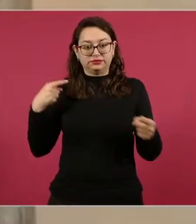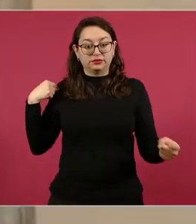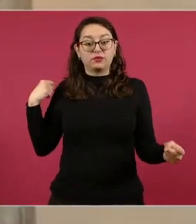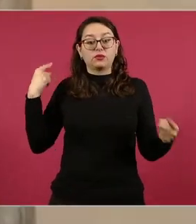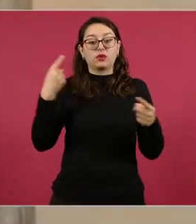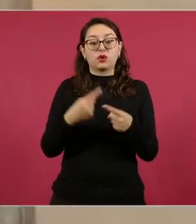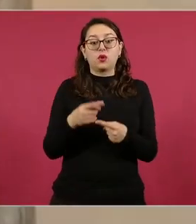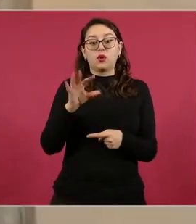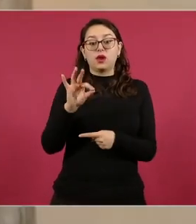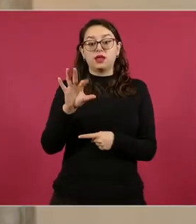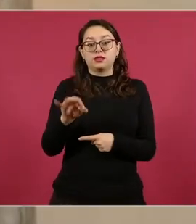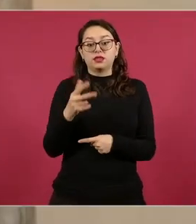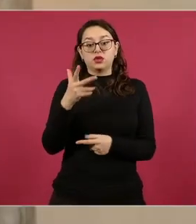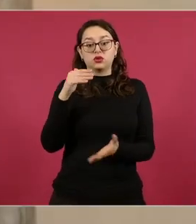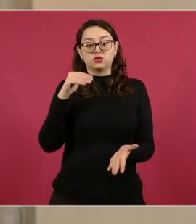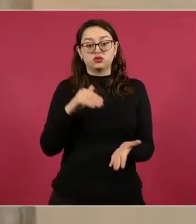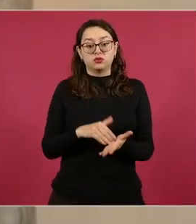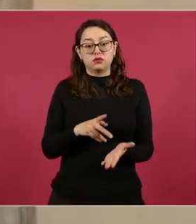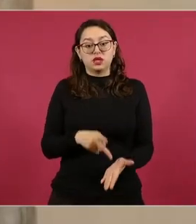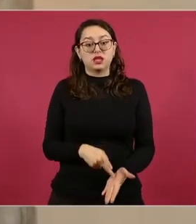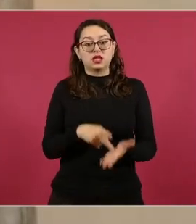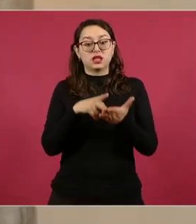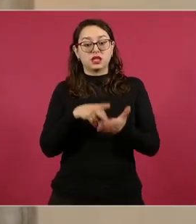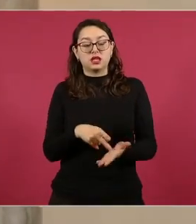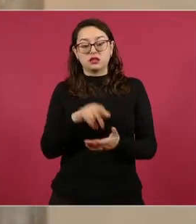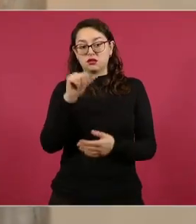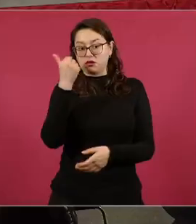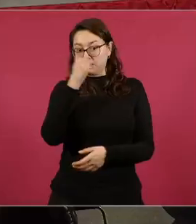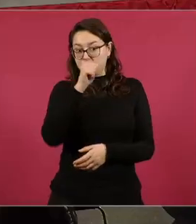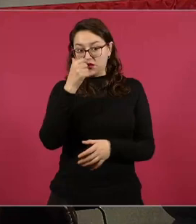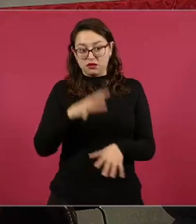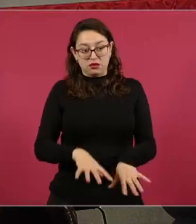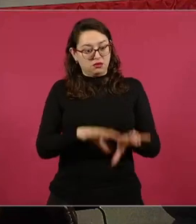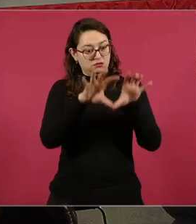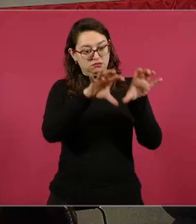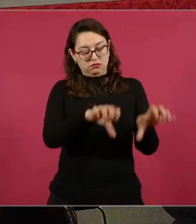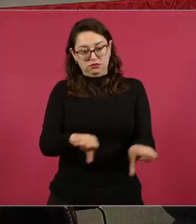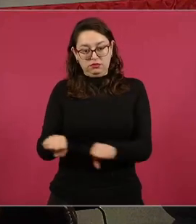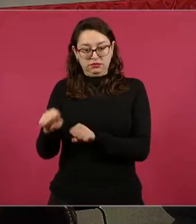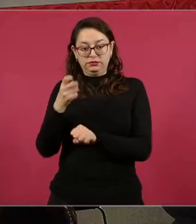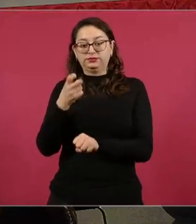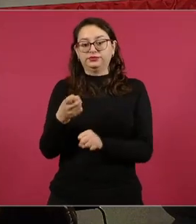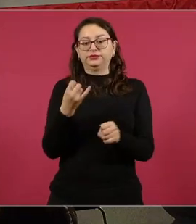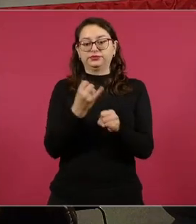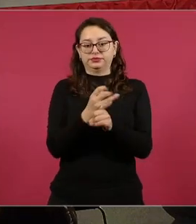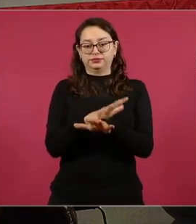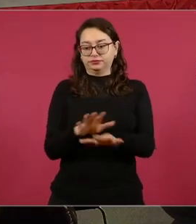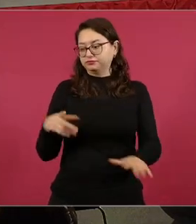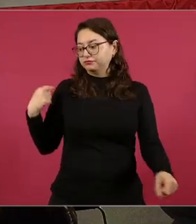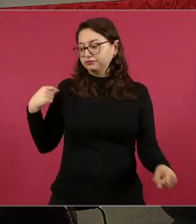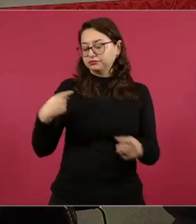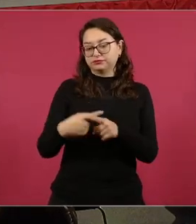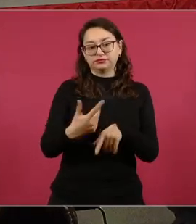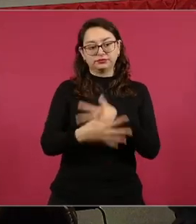46.881 kilogramos de cocaína decomisadas en la mar. Esto es lo que se les puede informar. Gracias.